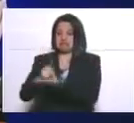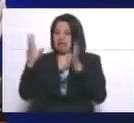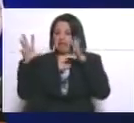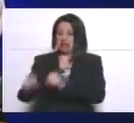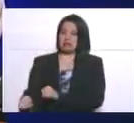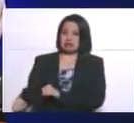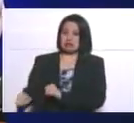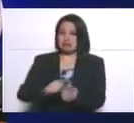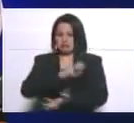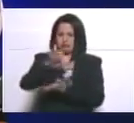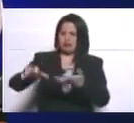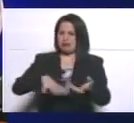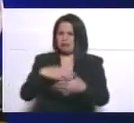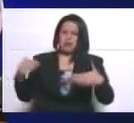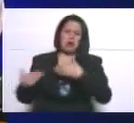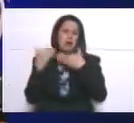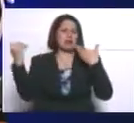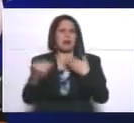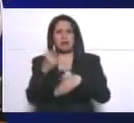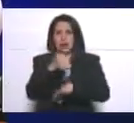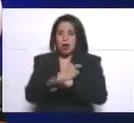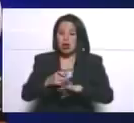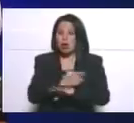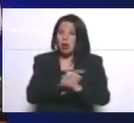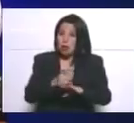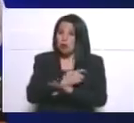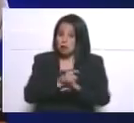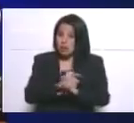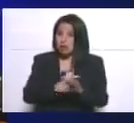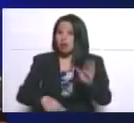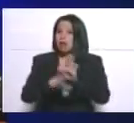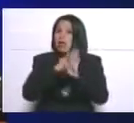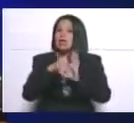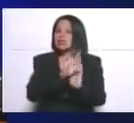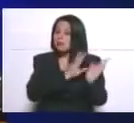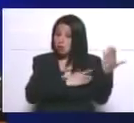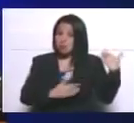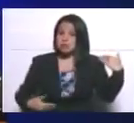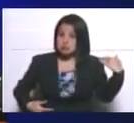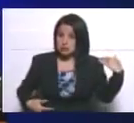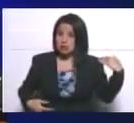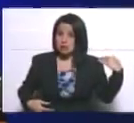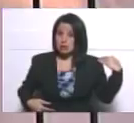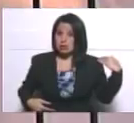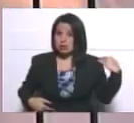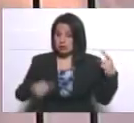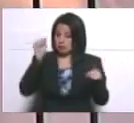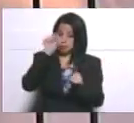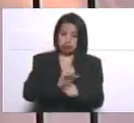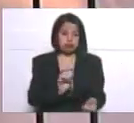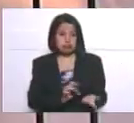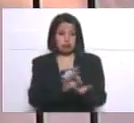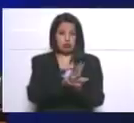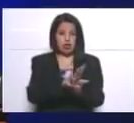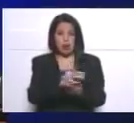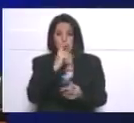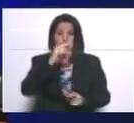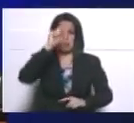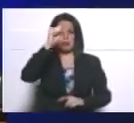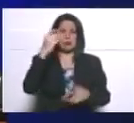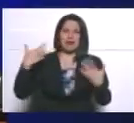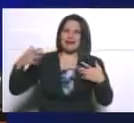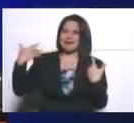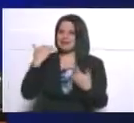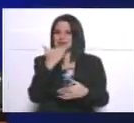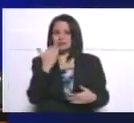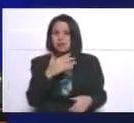la República, a atentar contra el gobierno constitucional y legítimo del presidente. De igual forma debemos tumbar a Maduro, de igual forma debemos